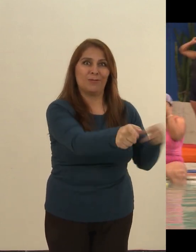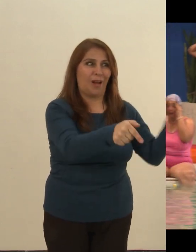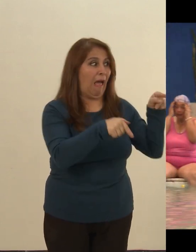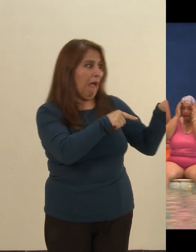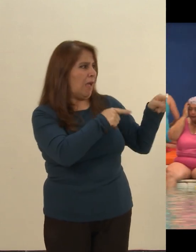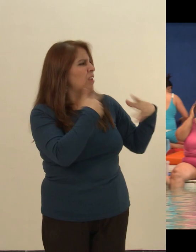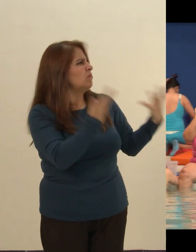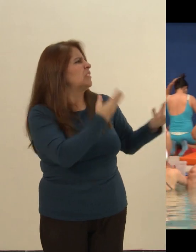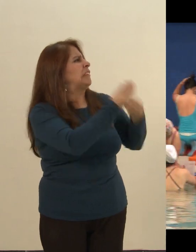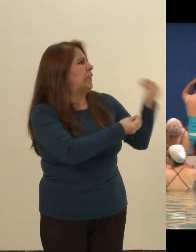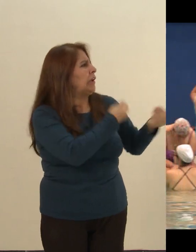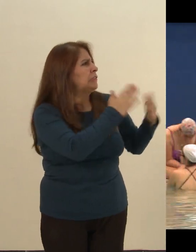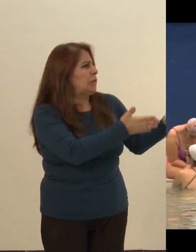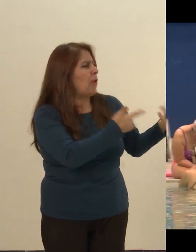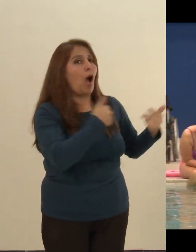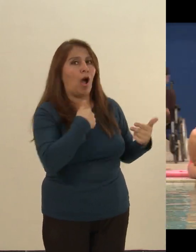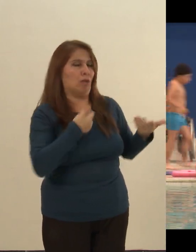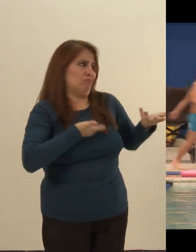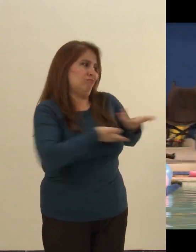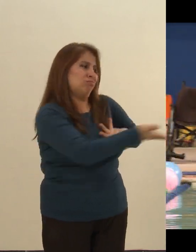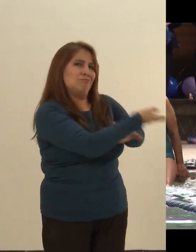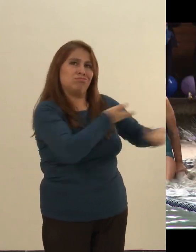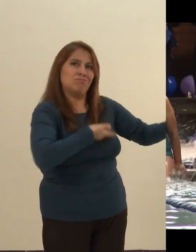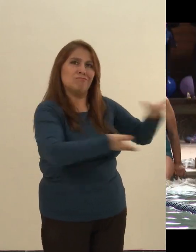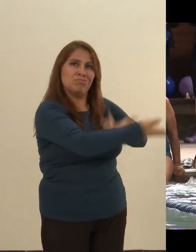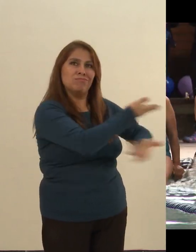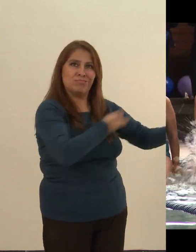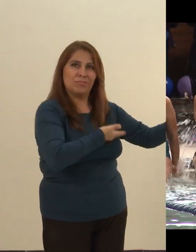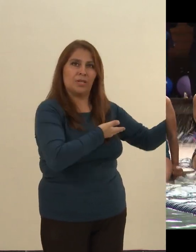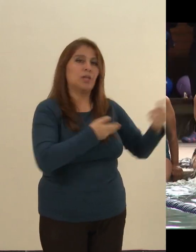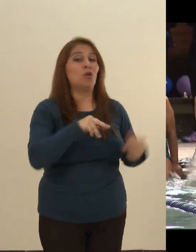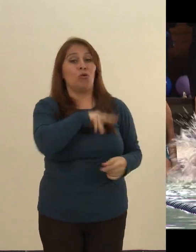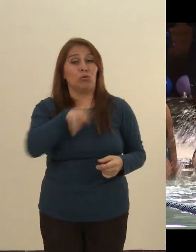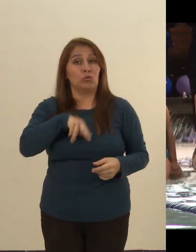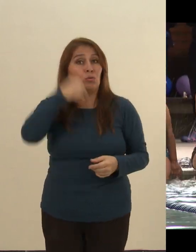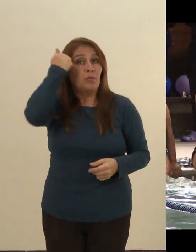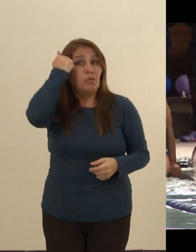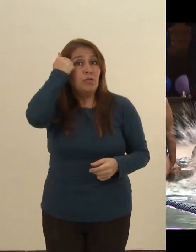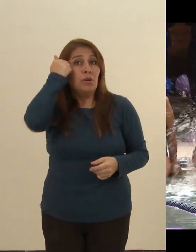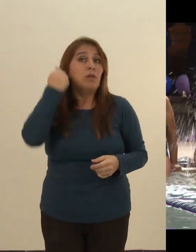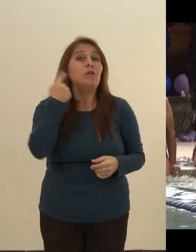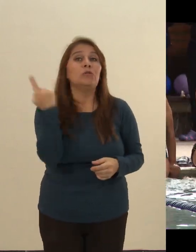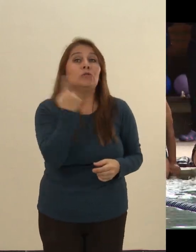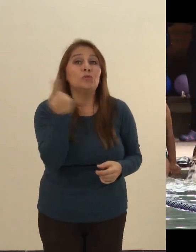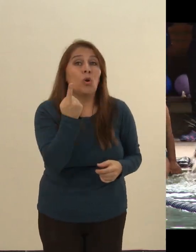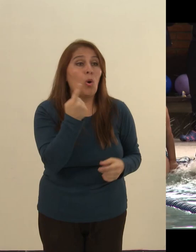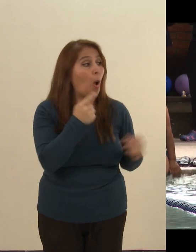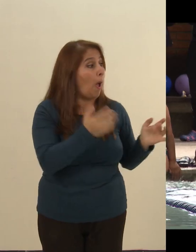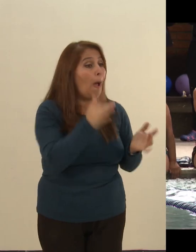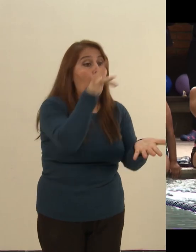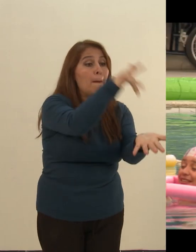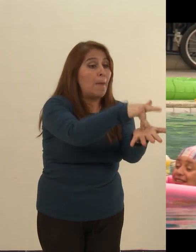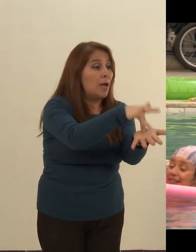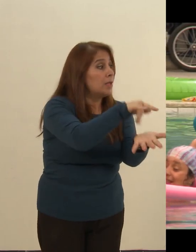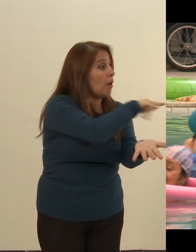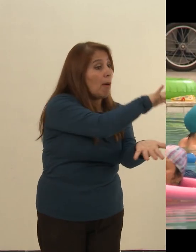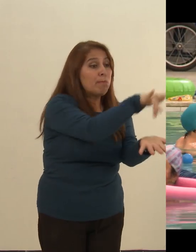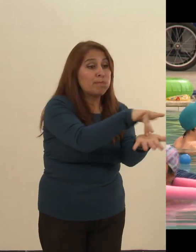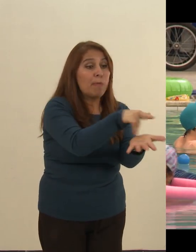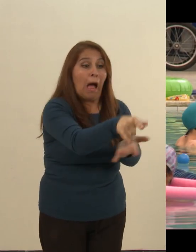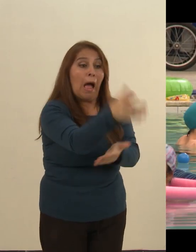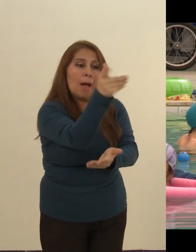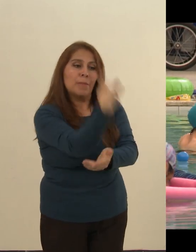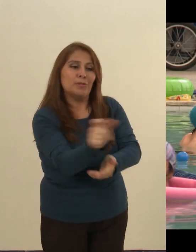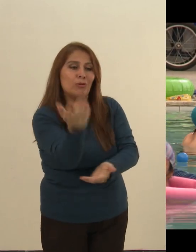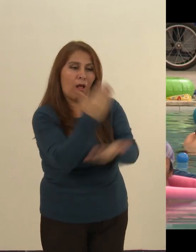no solamente como el participante y la cuidadora, sino cómo nosotros como educadores podemos desenvolvernos también, no solamente con ese